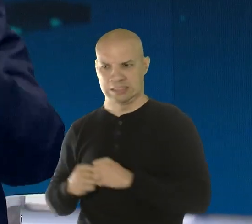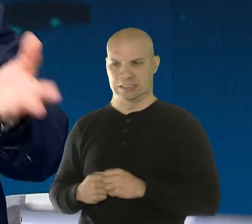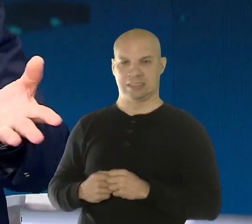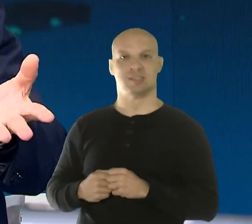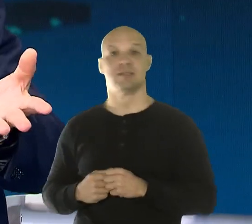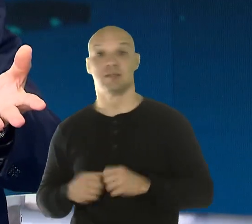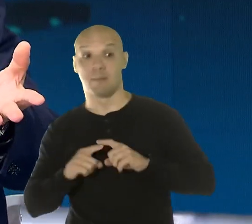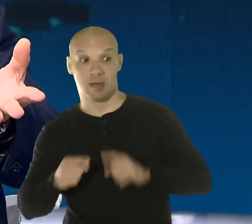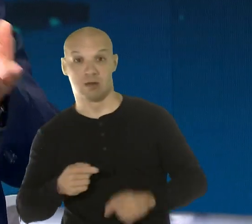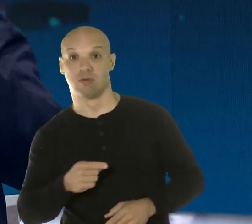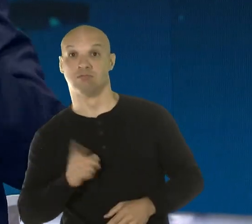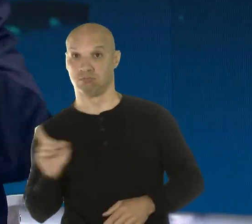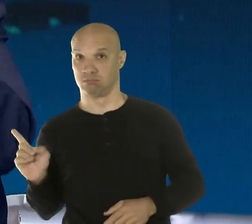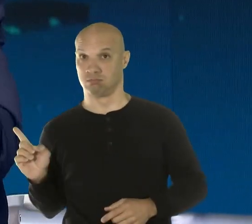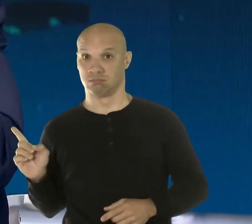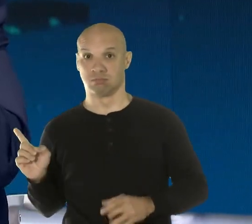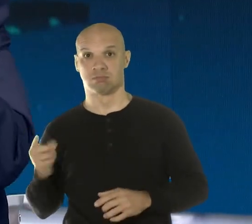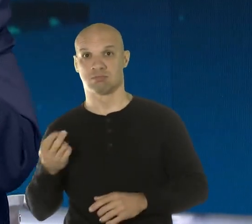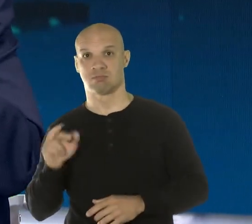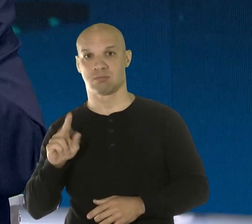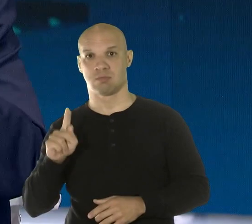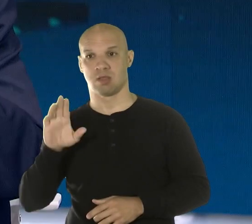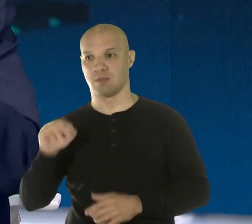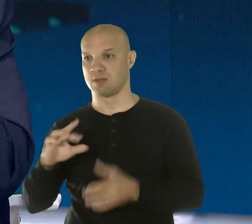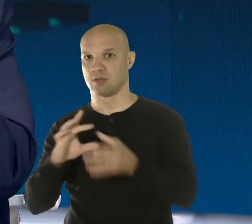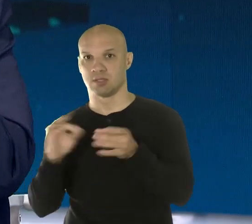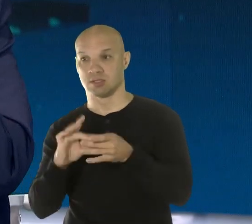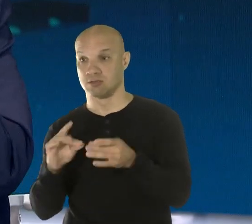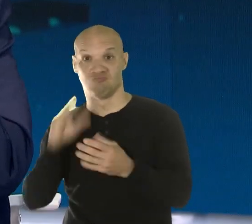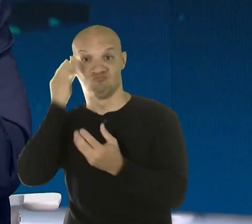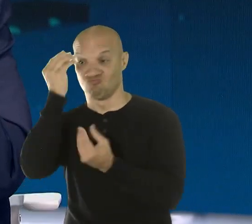no tenemos datos. Hay cierta